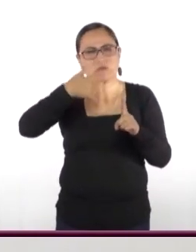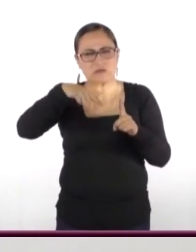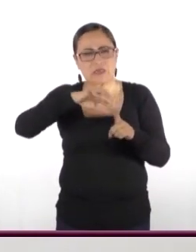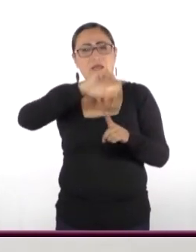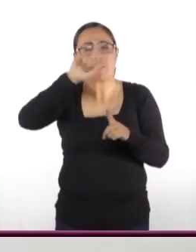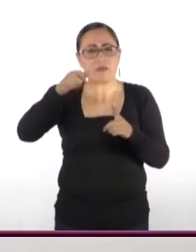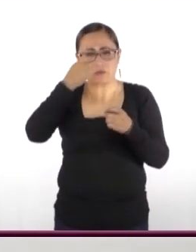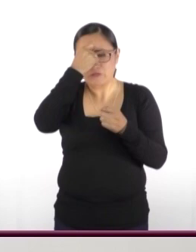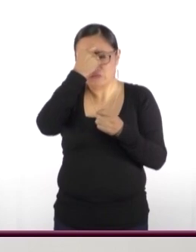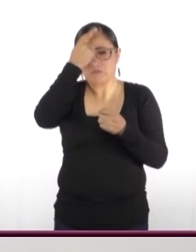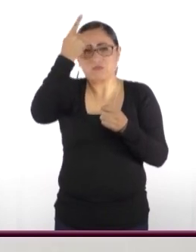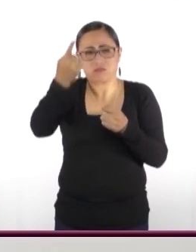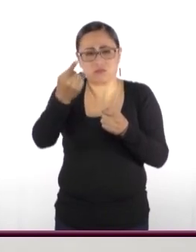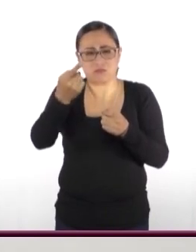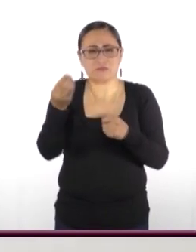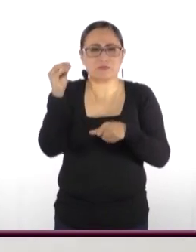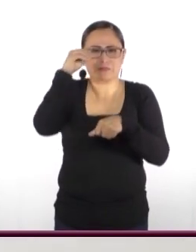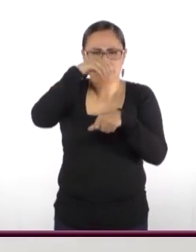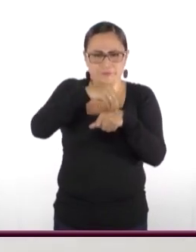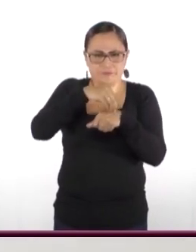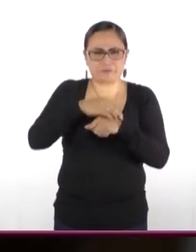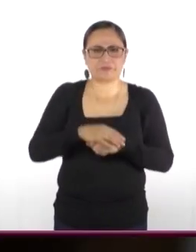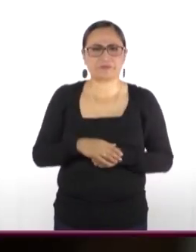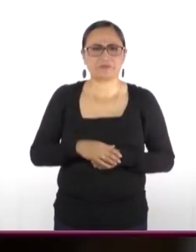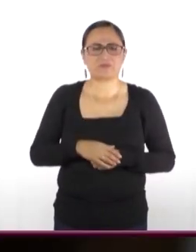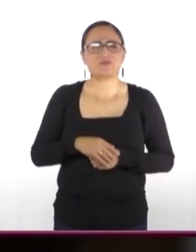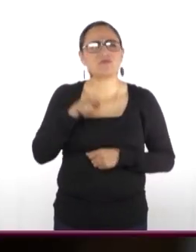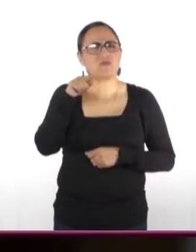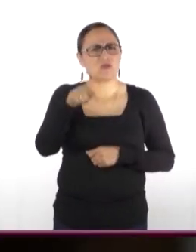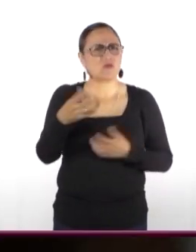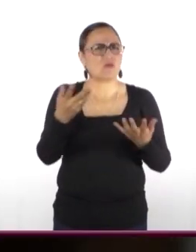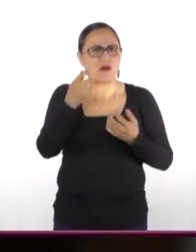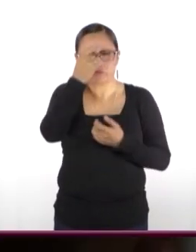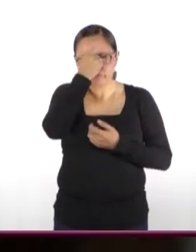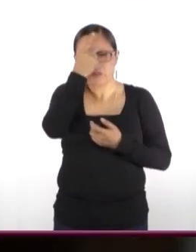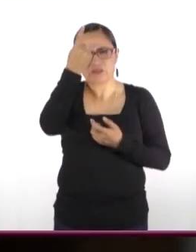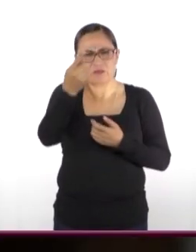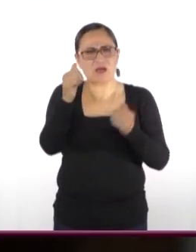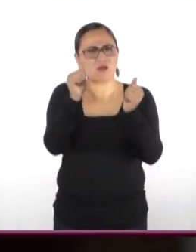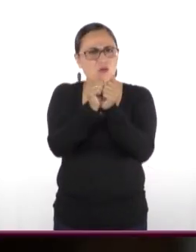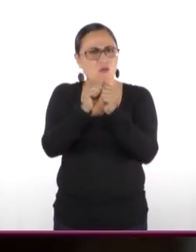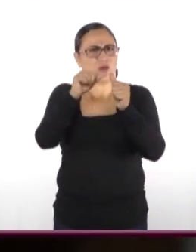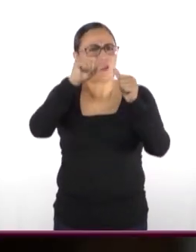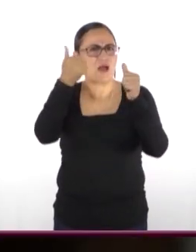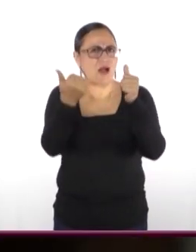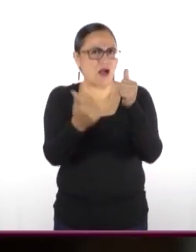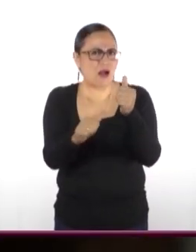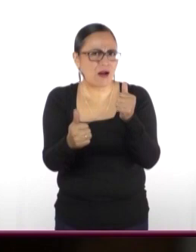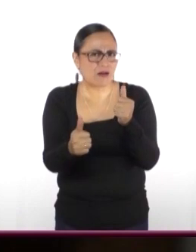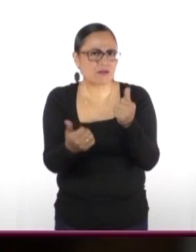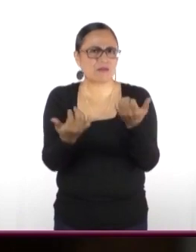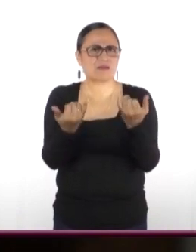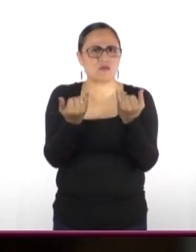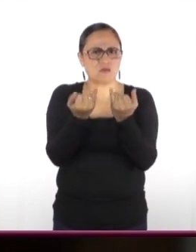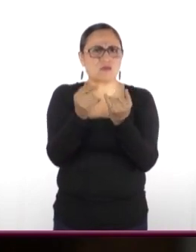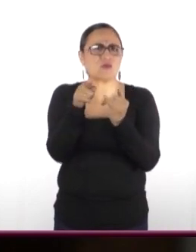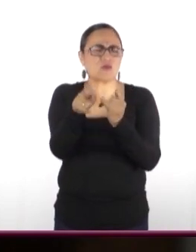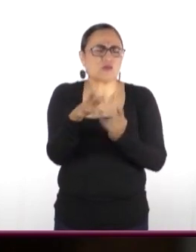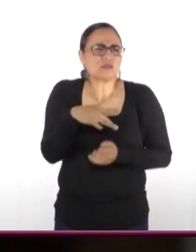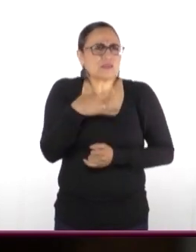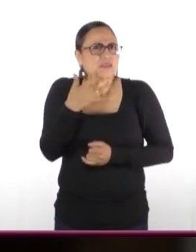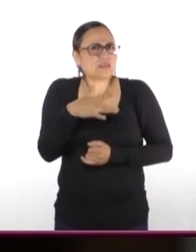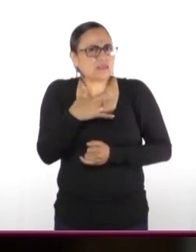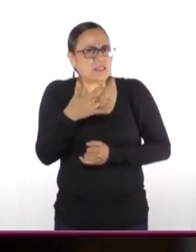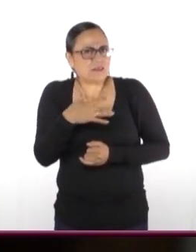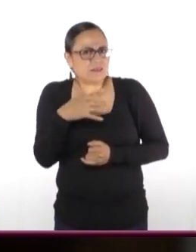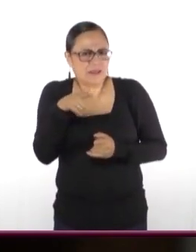experimental, poder crear algo, ¿no? ¿Crees que de alguna forma la creatividad o el arte impulsó un